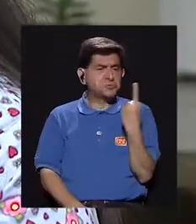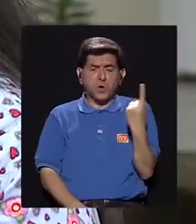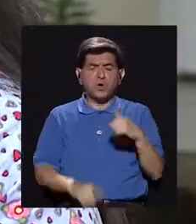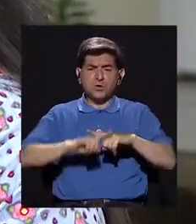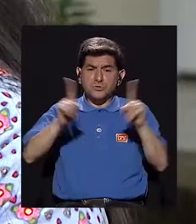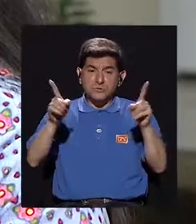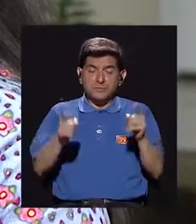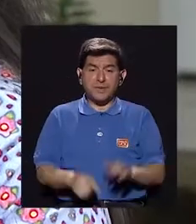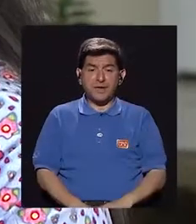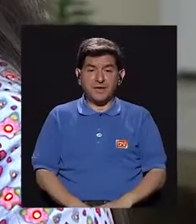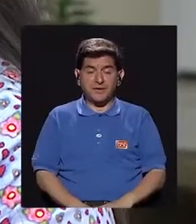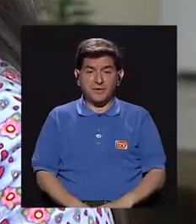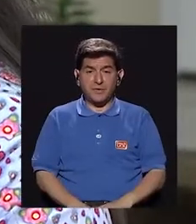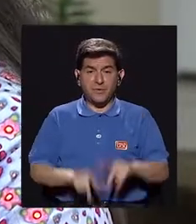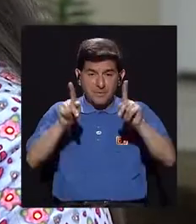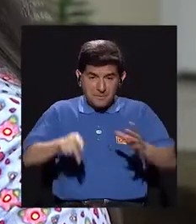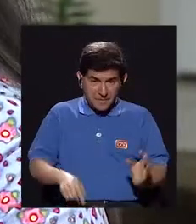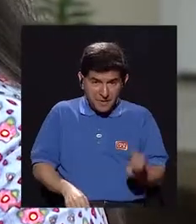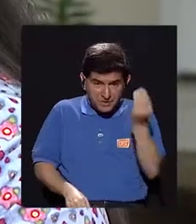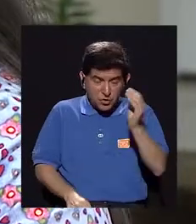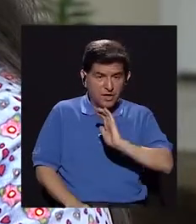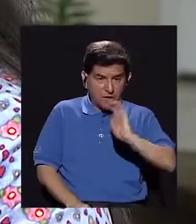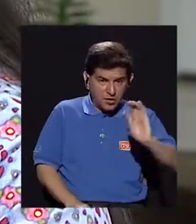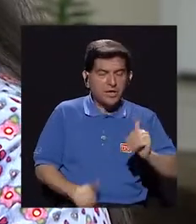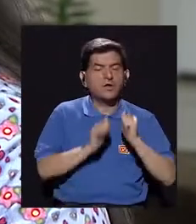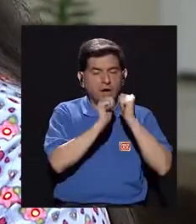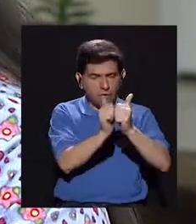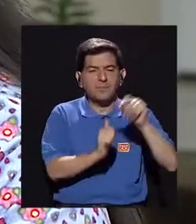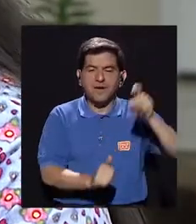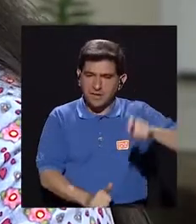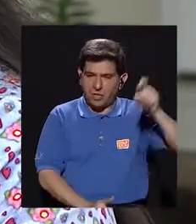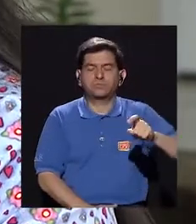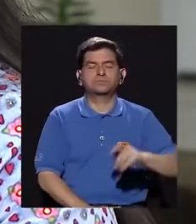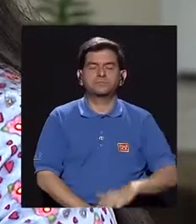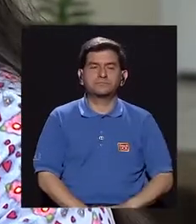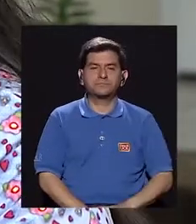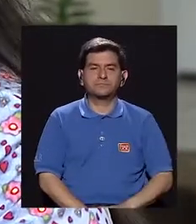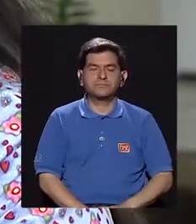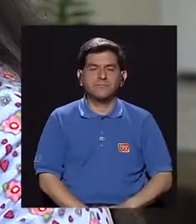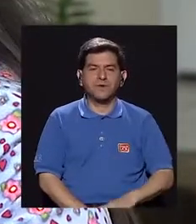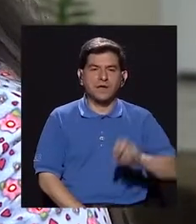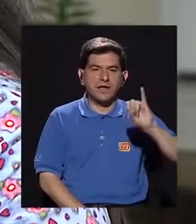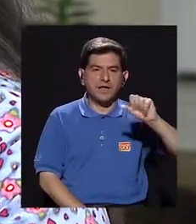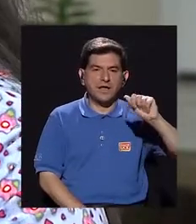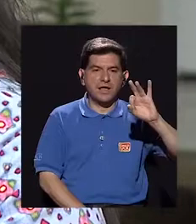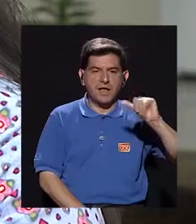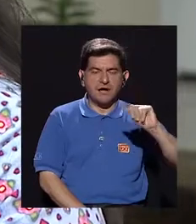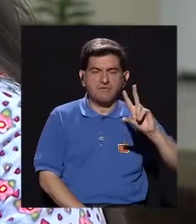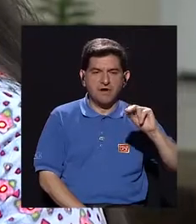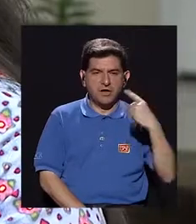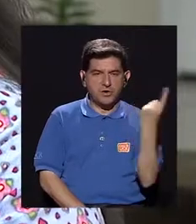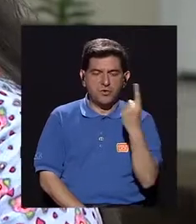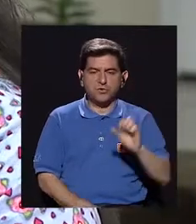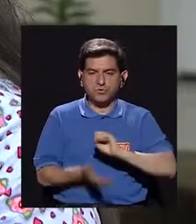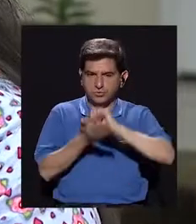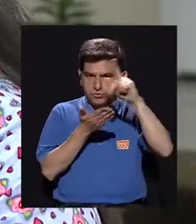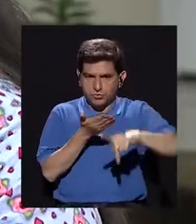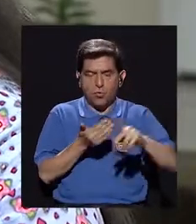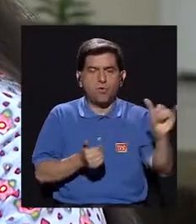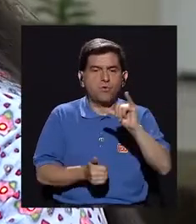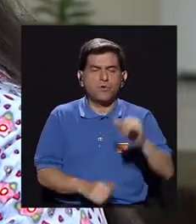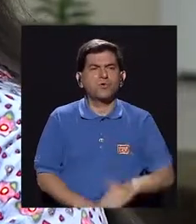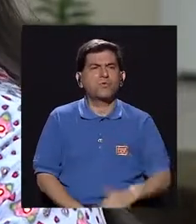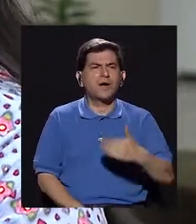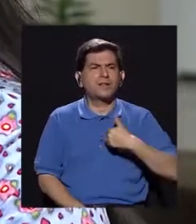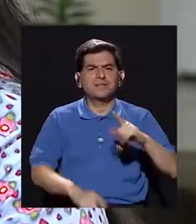ir solos, ¿verdad? Pero en el caso de menores de edad sí recomendamos que vayan acompañados. IAFA no solo está en San Pedro, sino